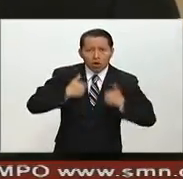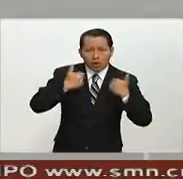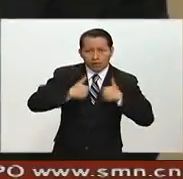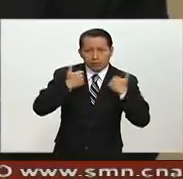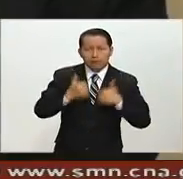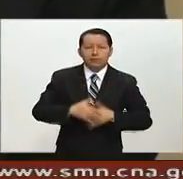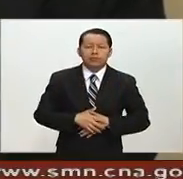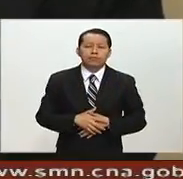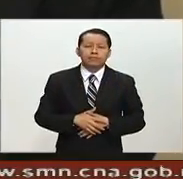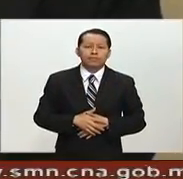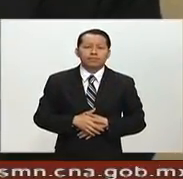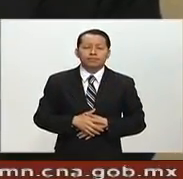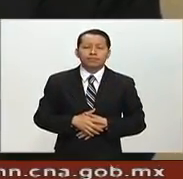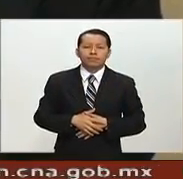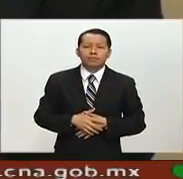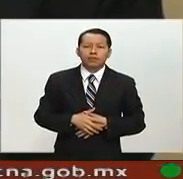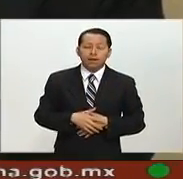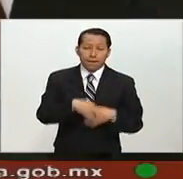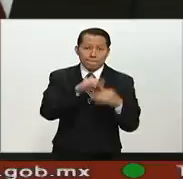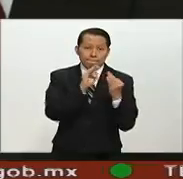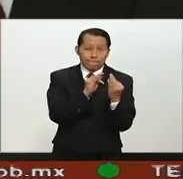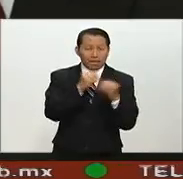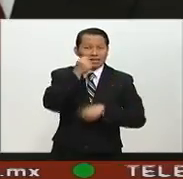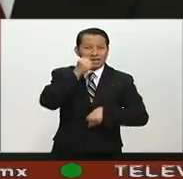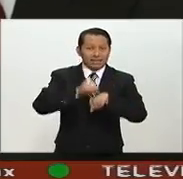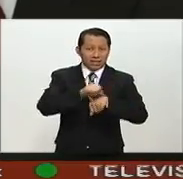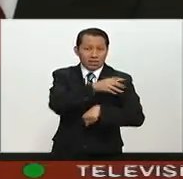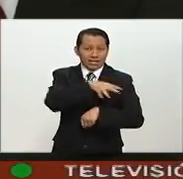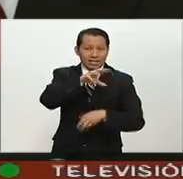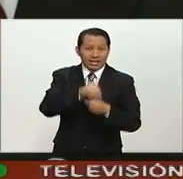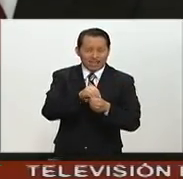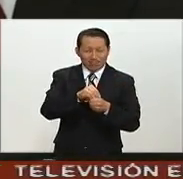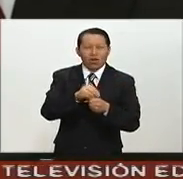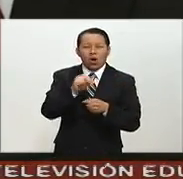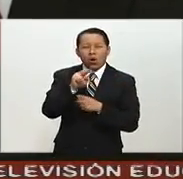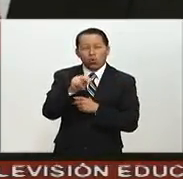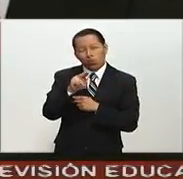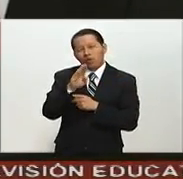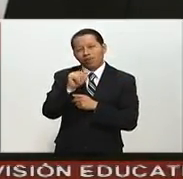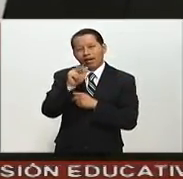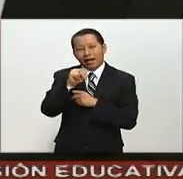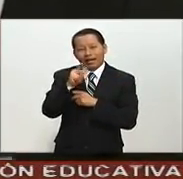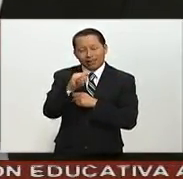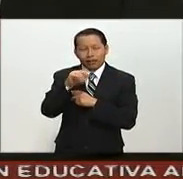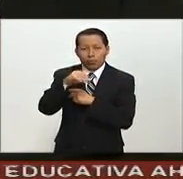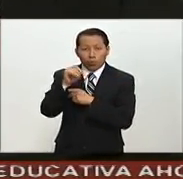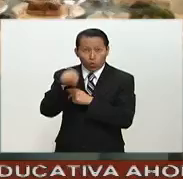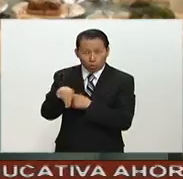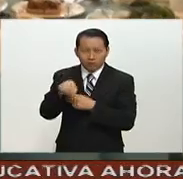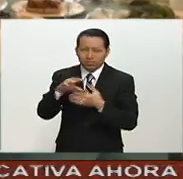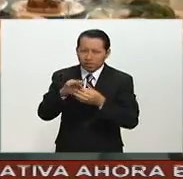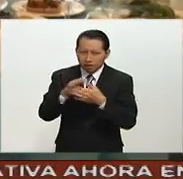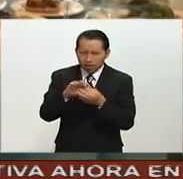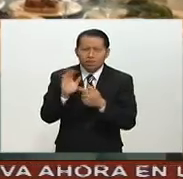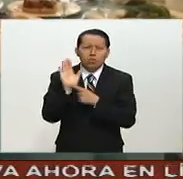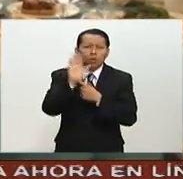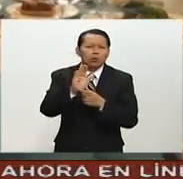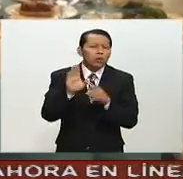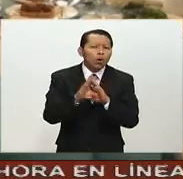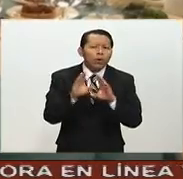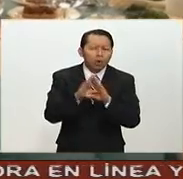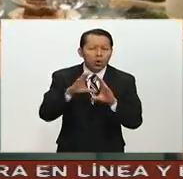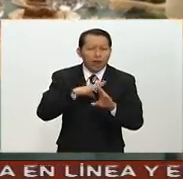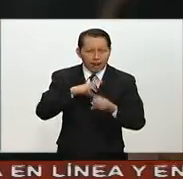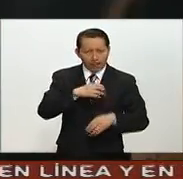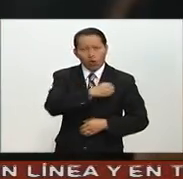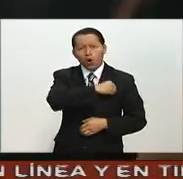adolescentes. En presencia del secretario general de la ONU, Ban Ki-moon, Osorio Chong presentó una hoja de ruta que establece los compromisos